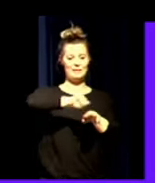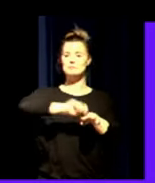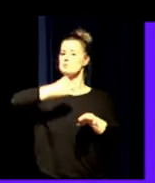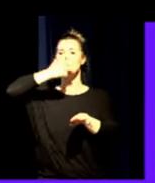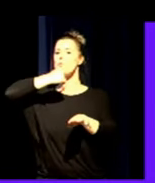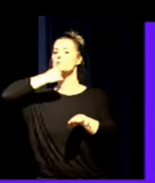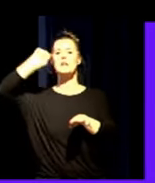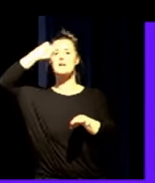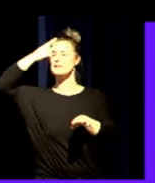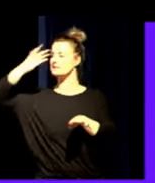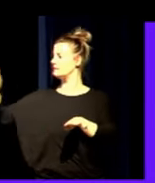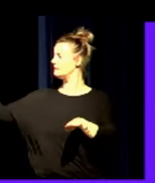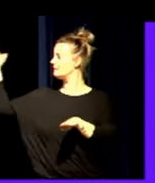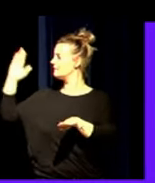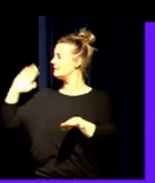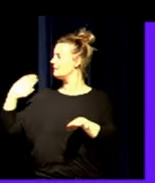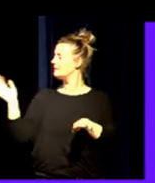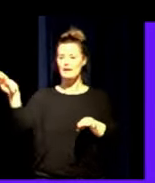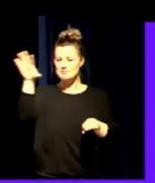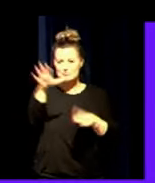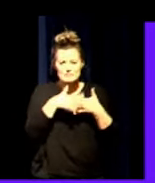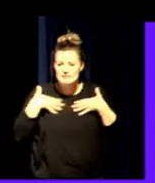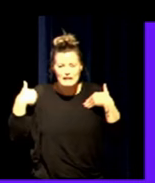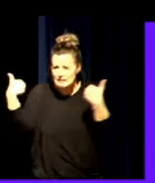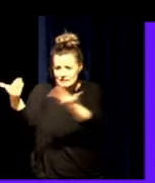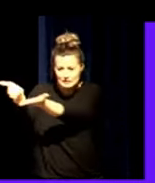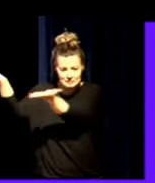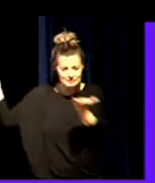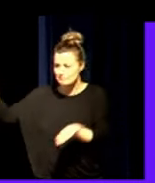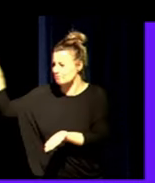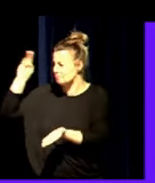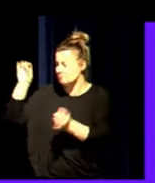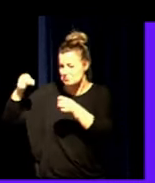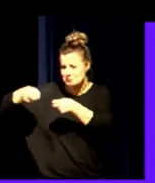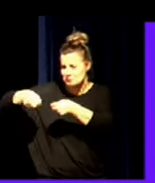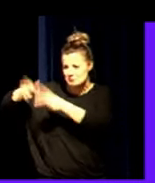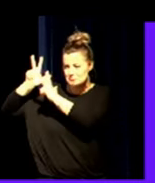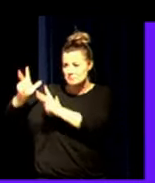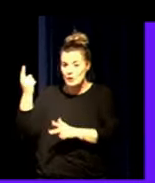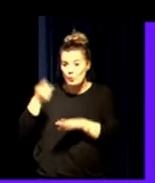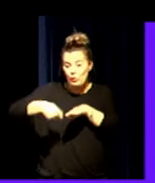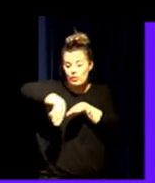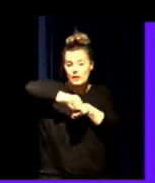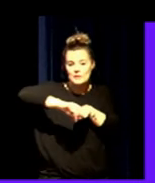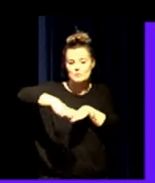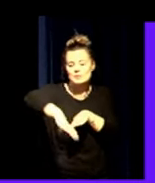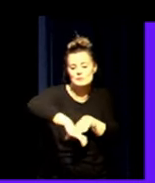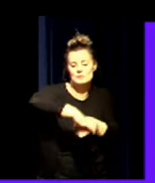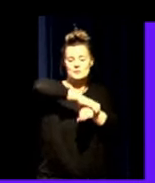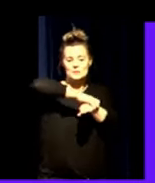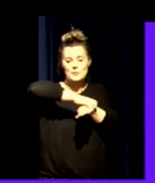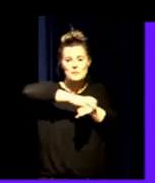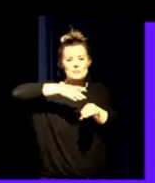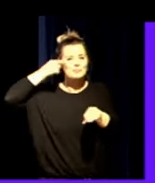¿vale? El que queráis, ¿eh? Un zapato que os vais a calzar para sentir